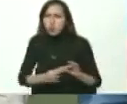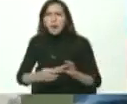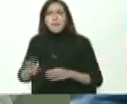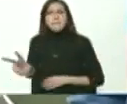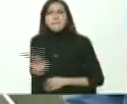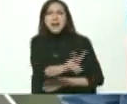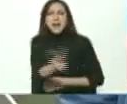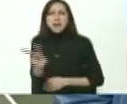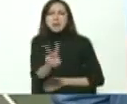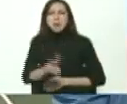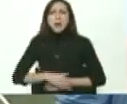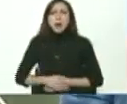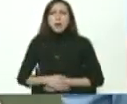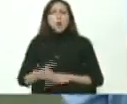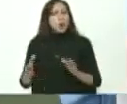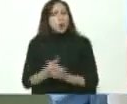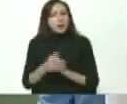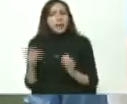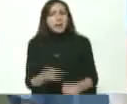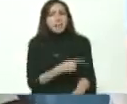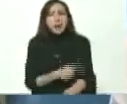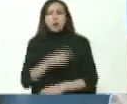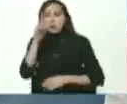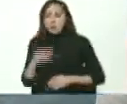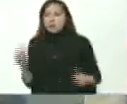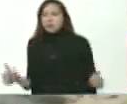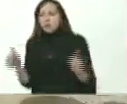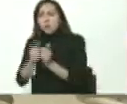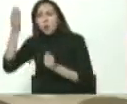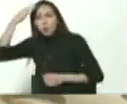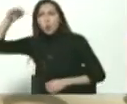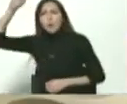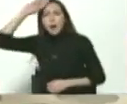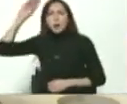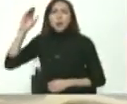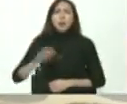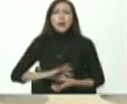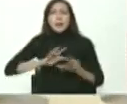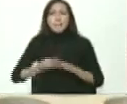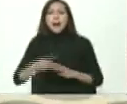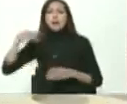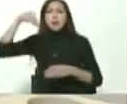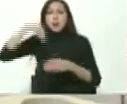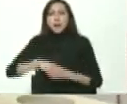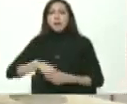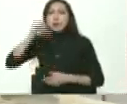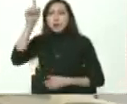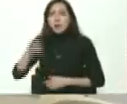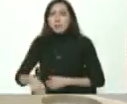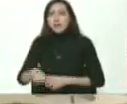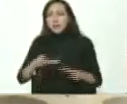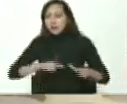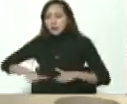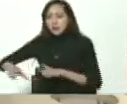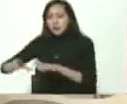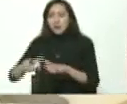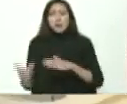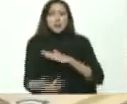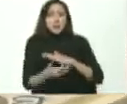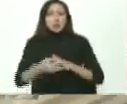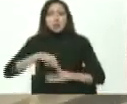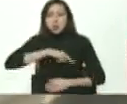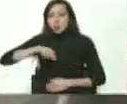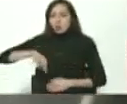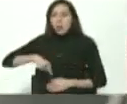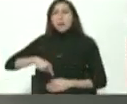y hermanos cubanos, es decir, barrio adentro, que integra el único centro de alta tecnología de nuestro